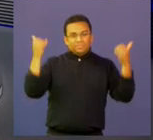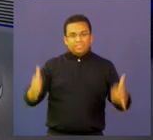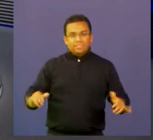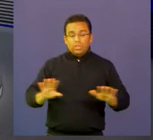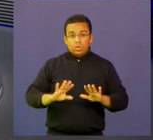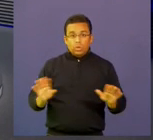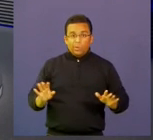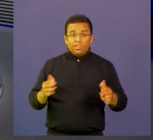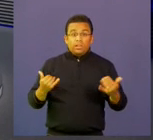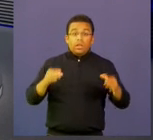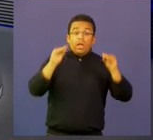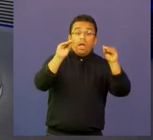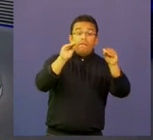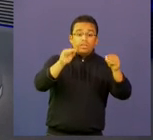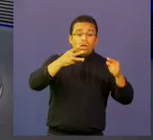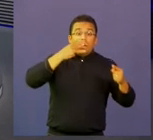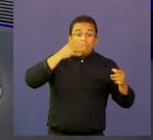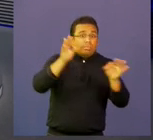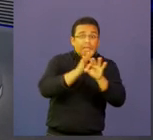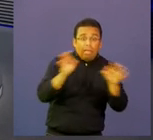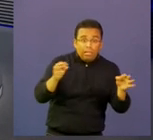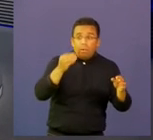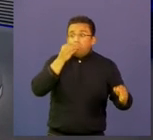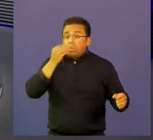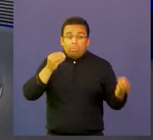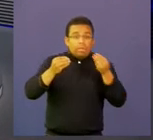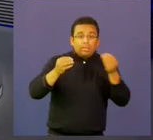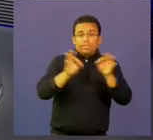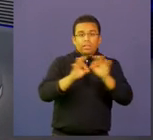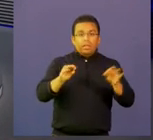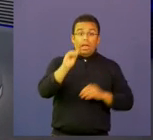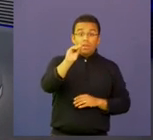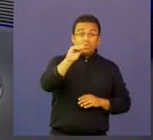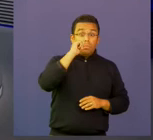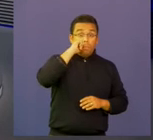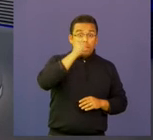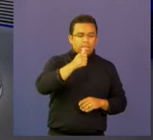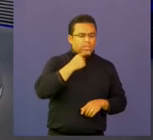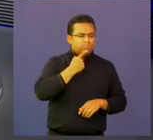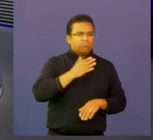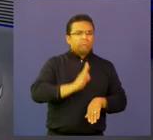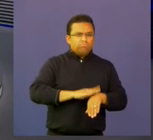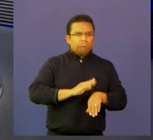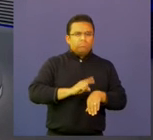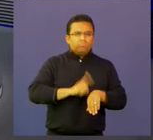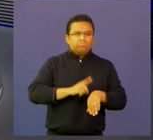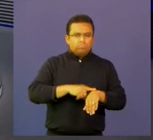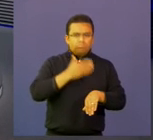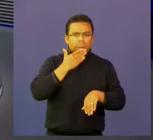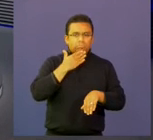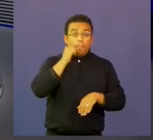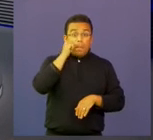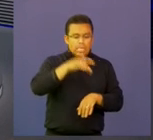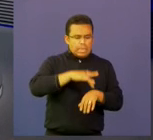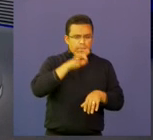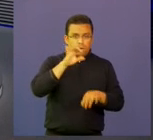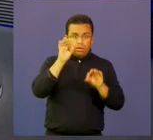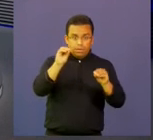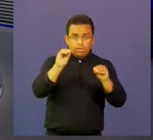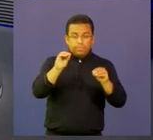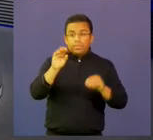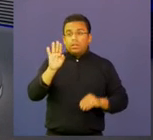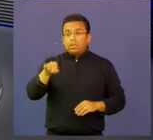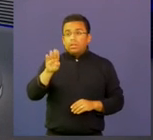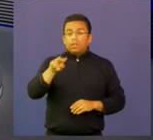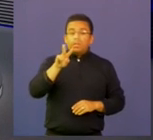hoy no los dejamos ni almorzar, vice. Entonces, almorzar, mañana vamos a tener más tiempo y los esperamos mañana muy temprano. A Víctor,